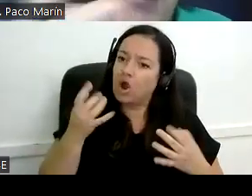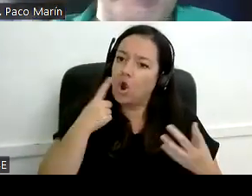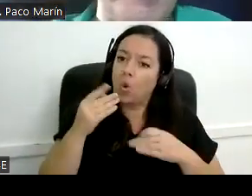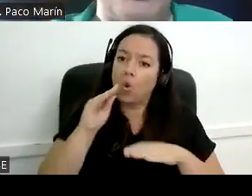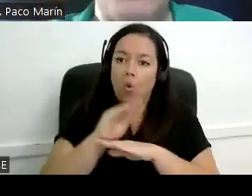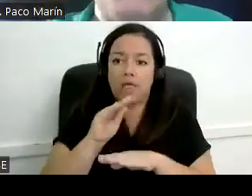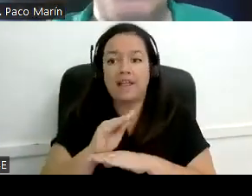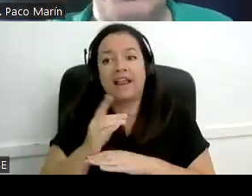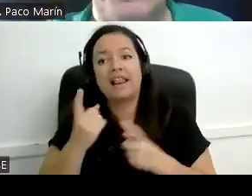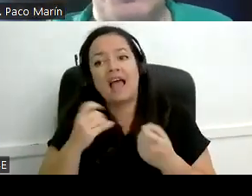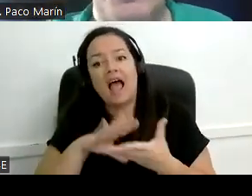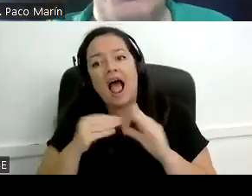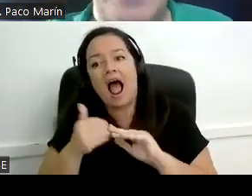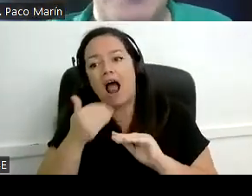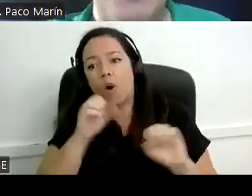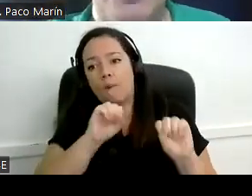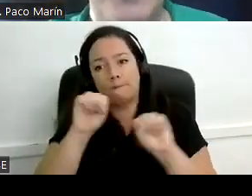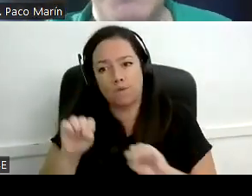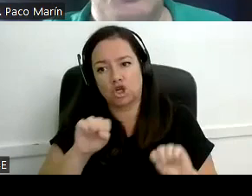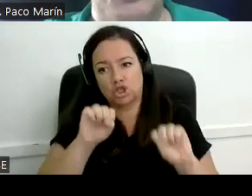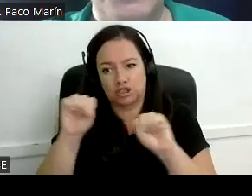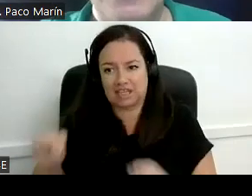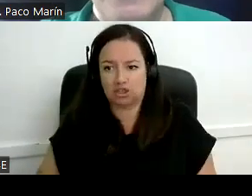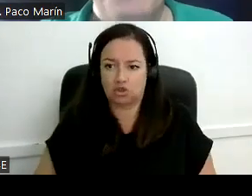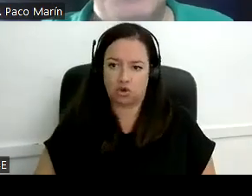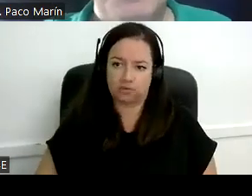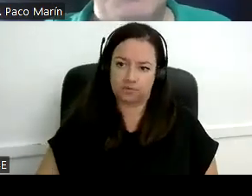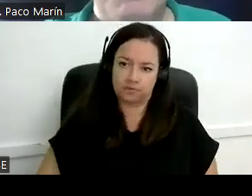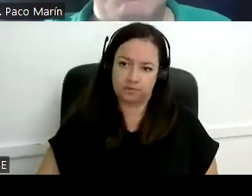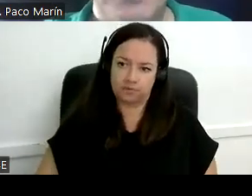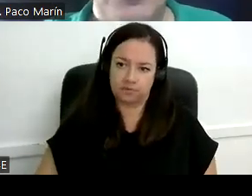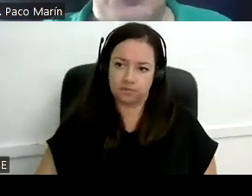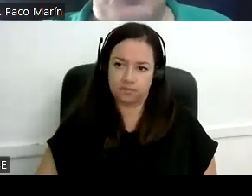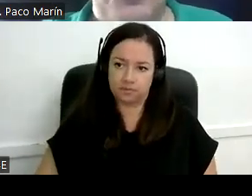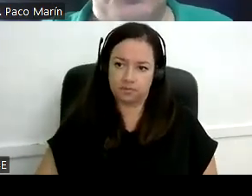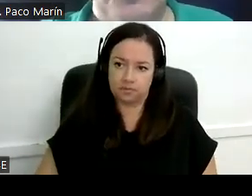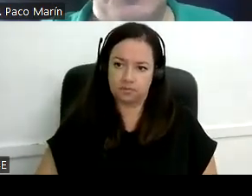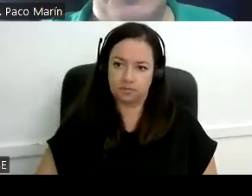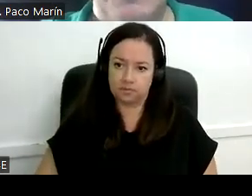mejor lo que necesitamos es algún protector de estómago que haga que se produzca menos